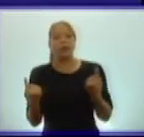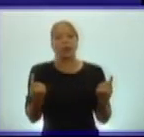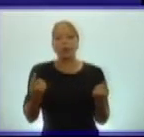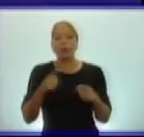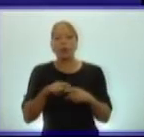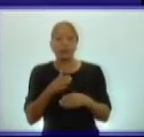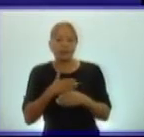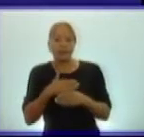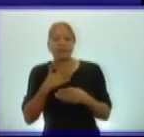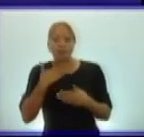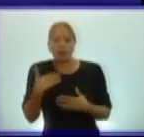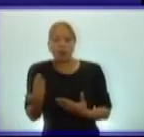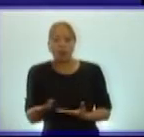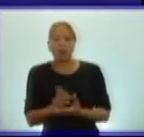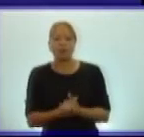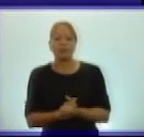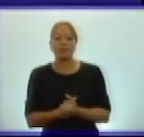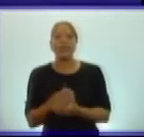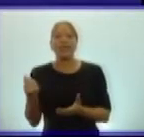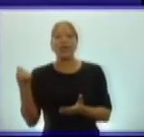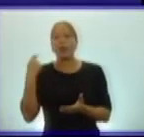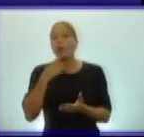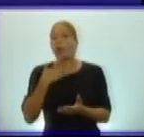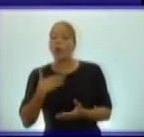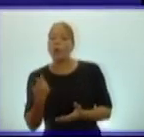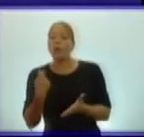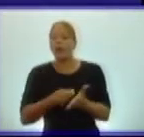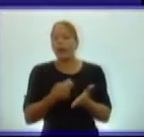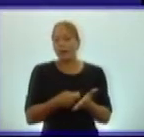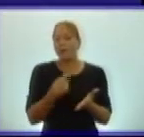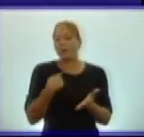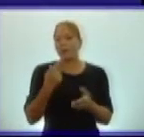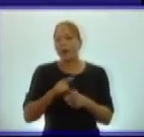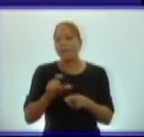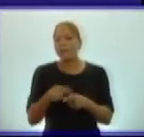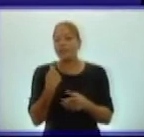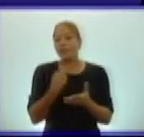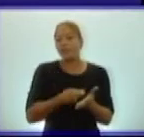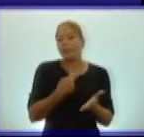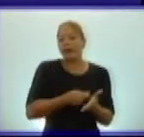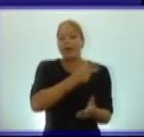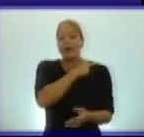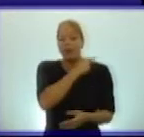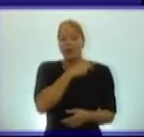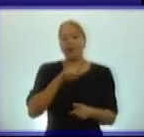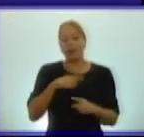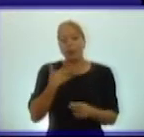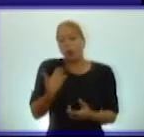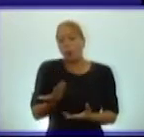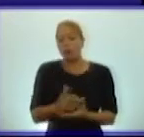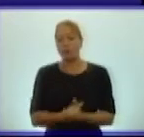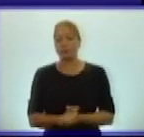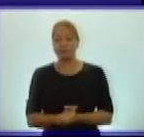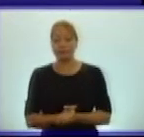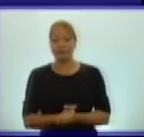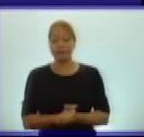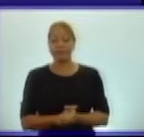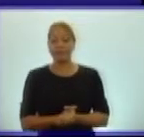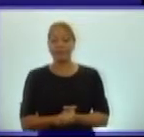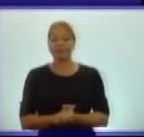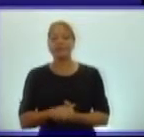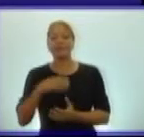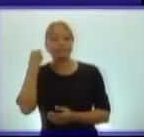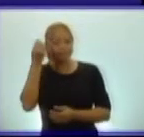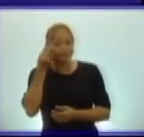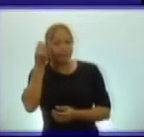especie y qué impuestos además de eso debían pagar los campesinos dependientes. Damos unos minutos también para que tomen esta actividad en su libreta